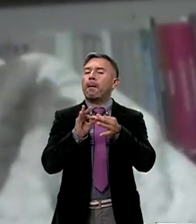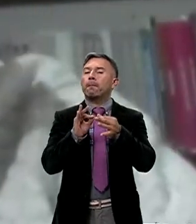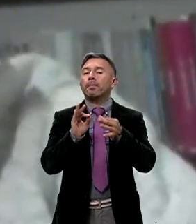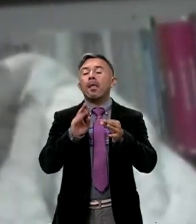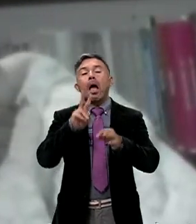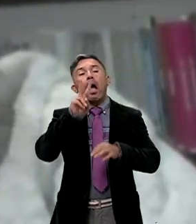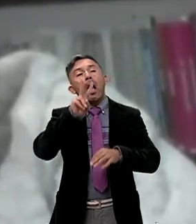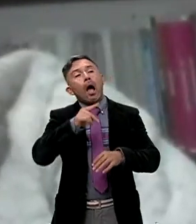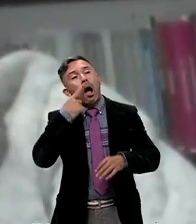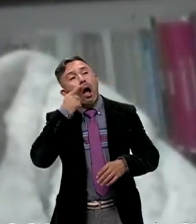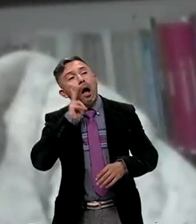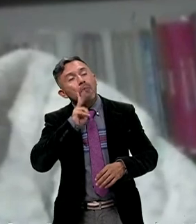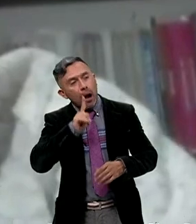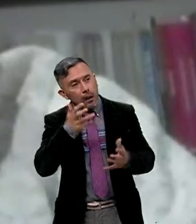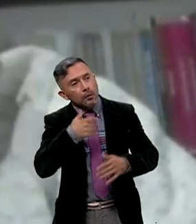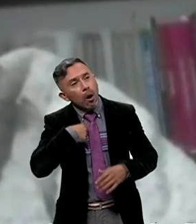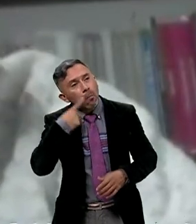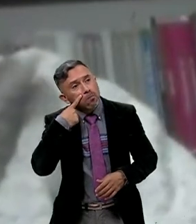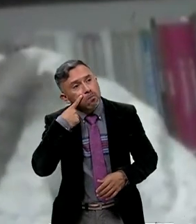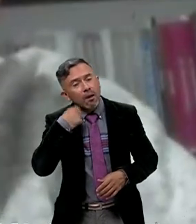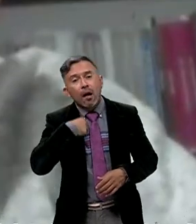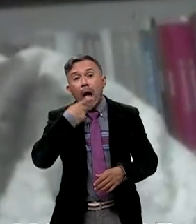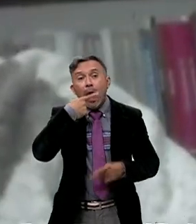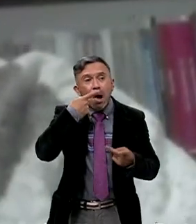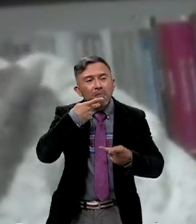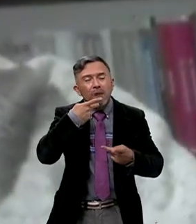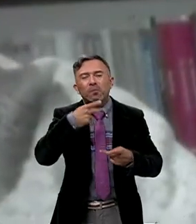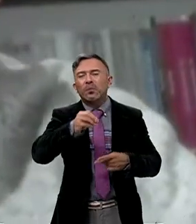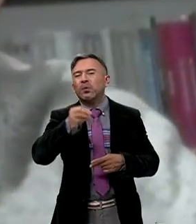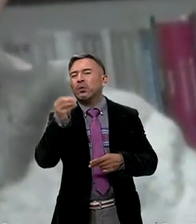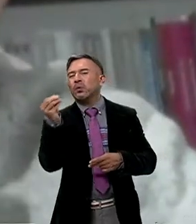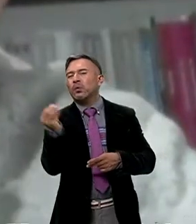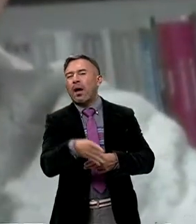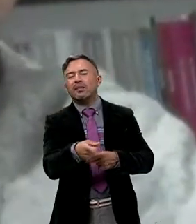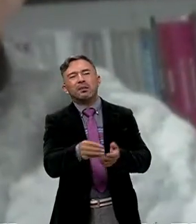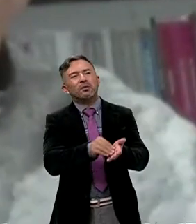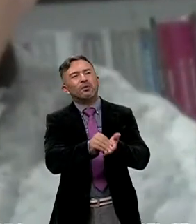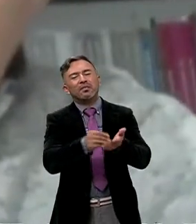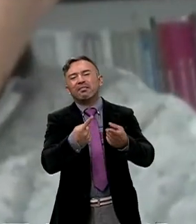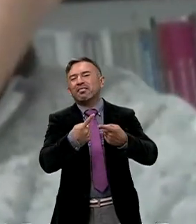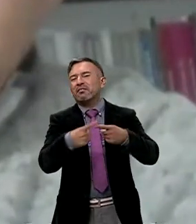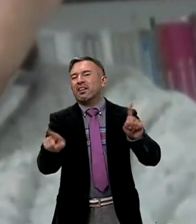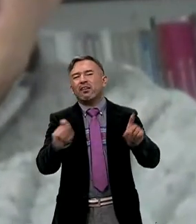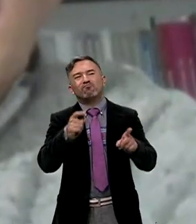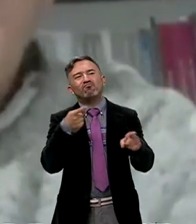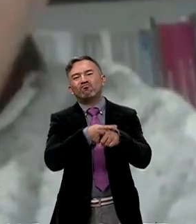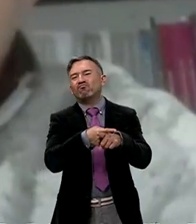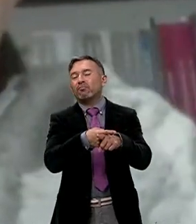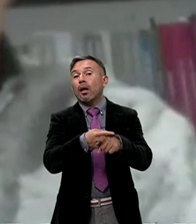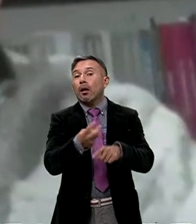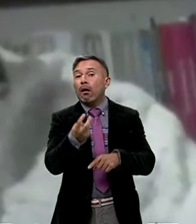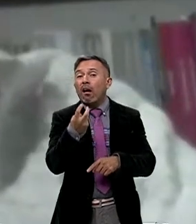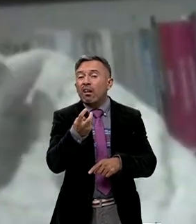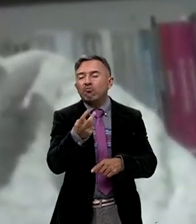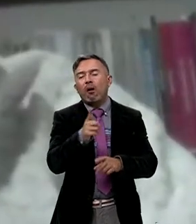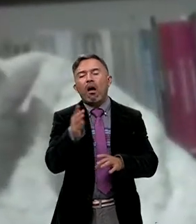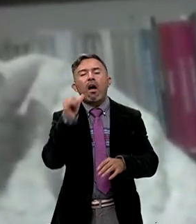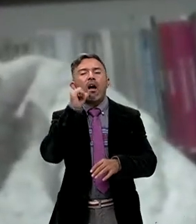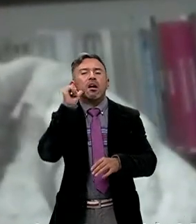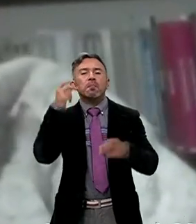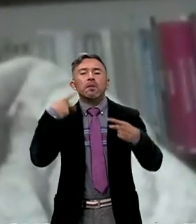dista mucho lo que dicen de lo que hacen y eso es uno de los motivos por los cuales la gente se alejó ayer